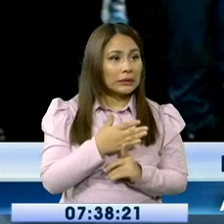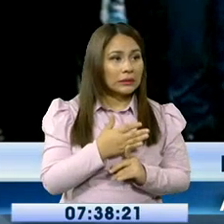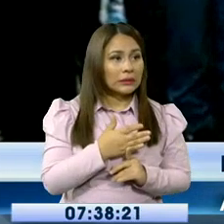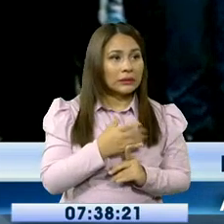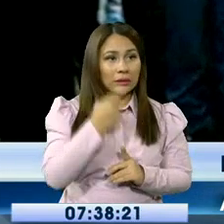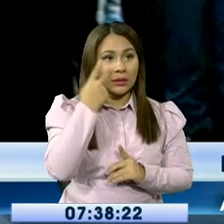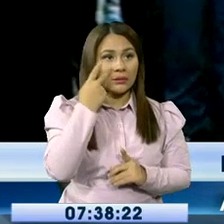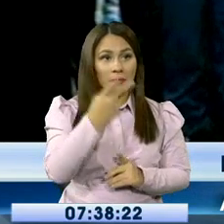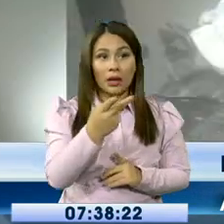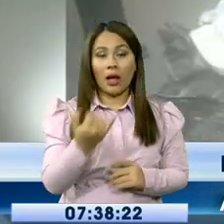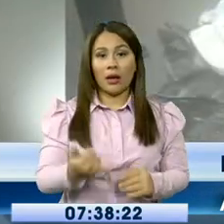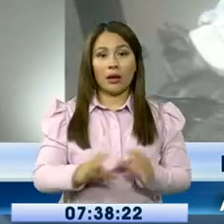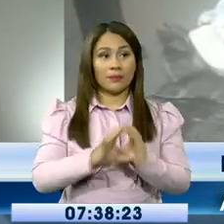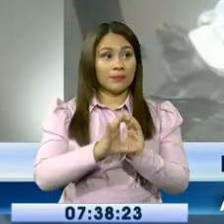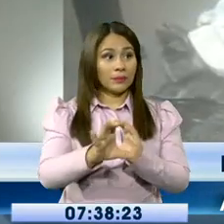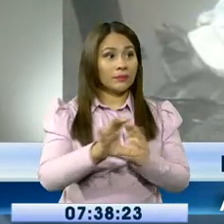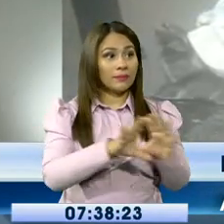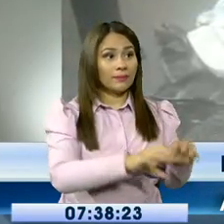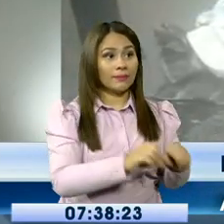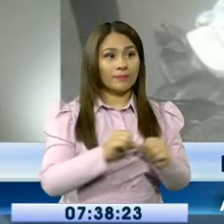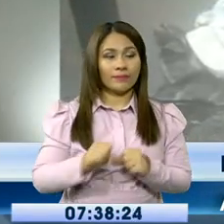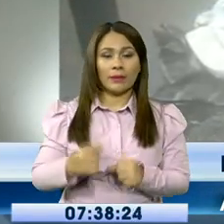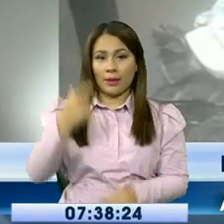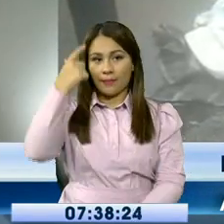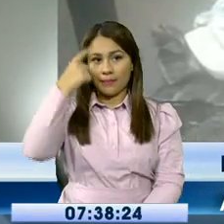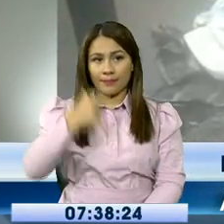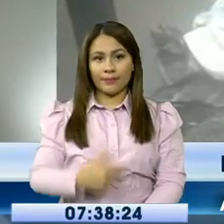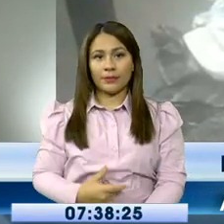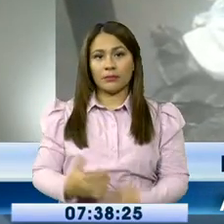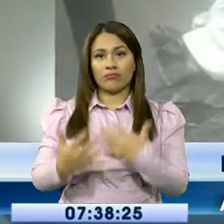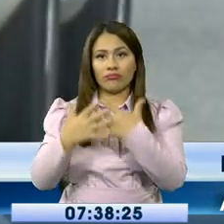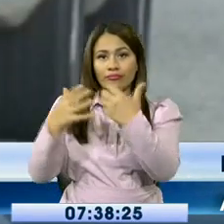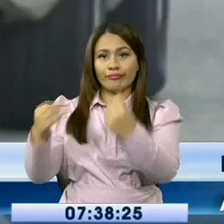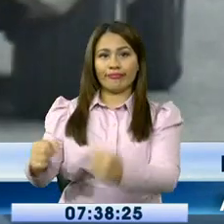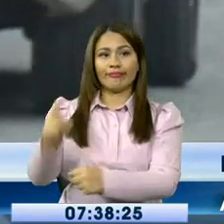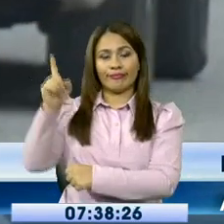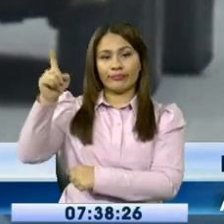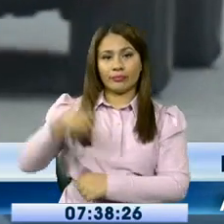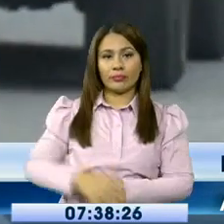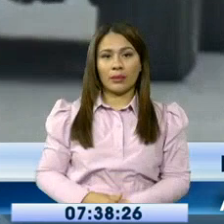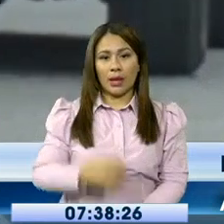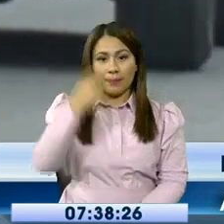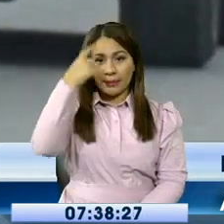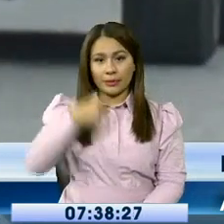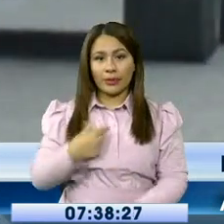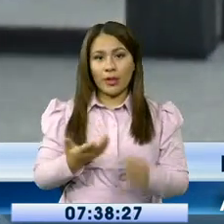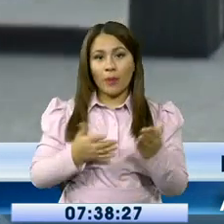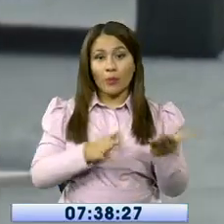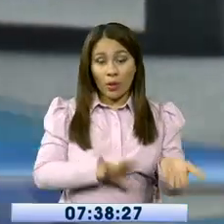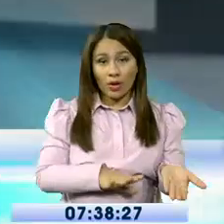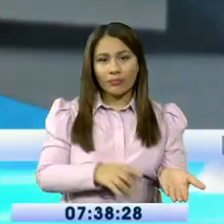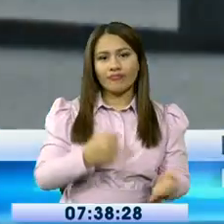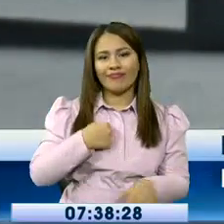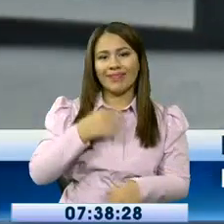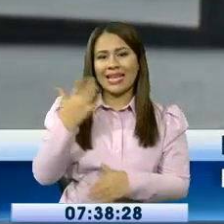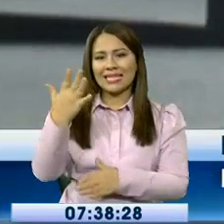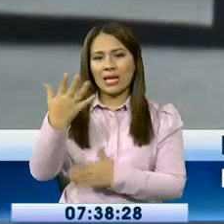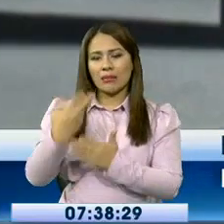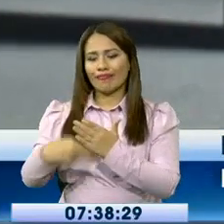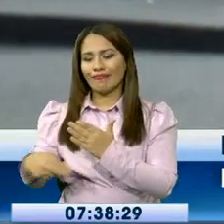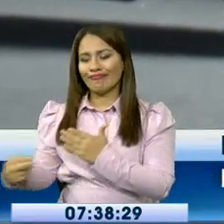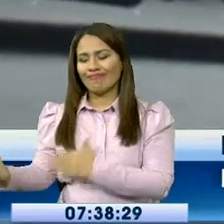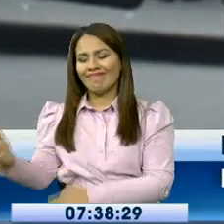encuentra retenido y el detenido se encuentra en el Cantón Montalvo avanzando a Babahoyo. El fallecido deja 5 menores en la orfandad, mientras sus